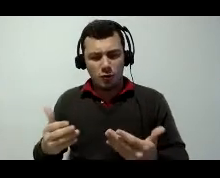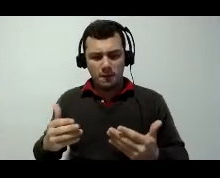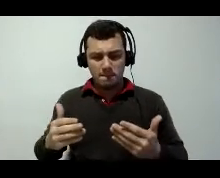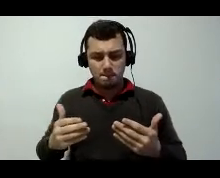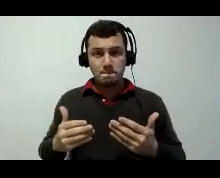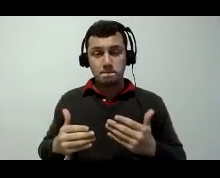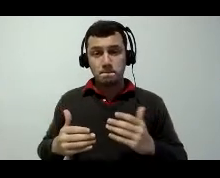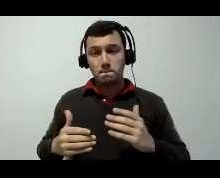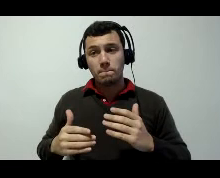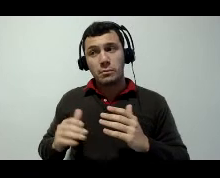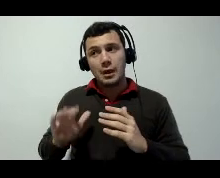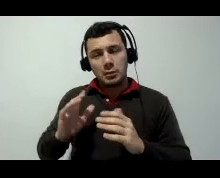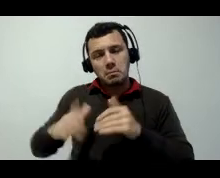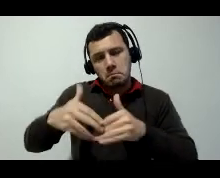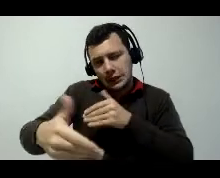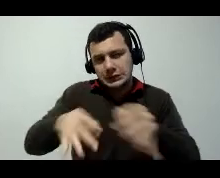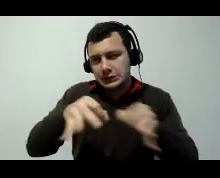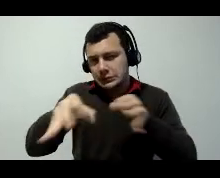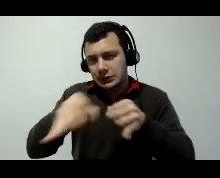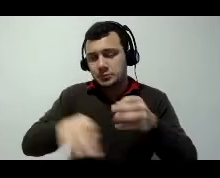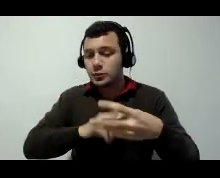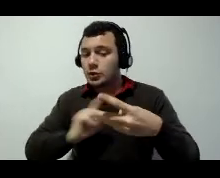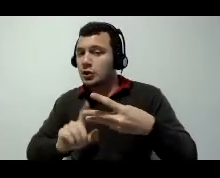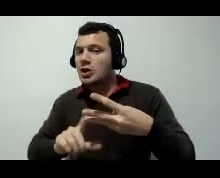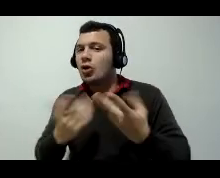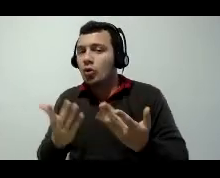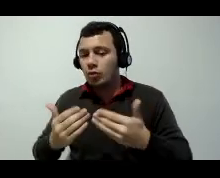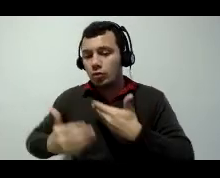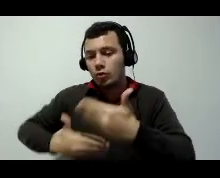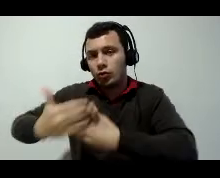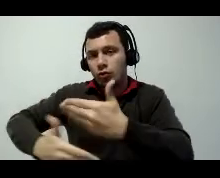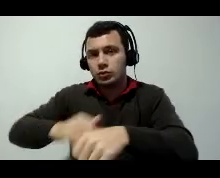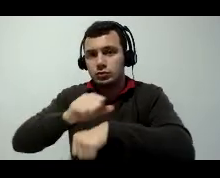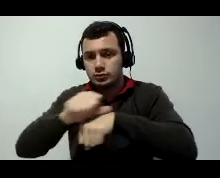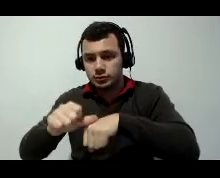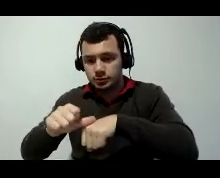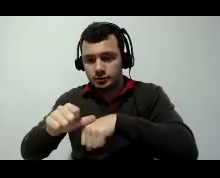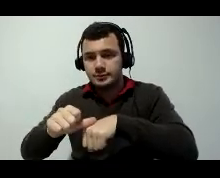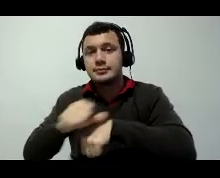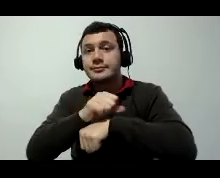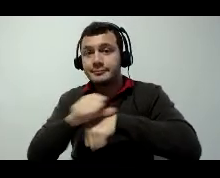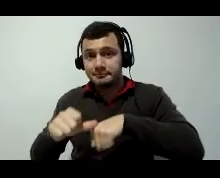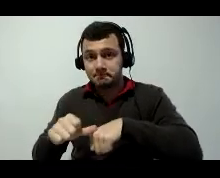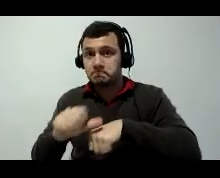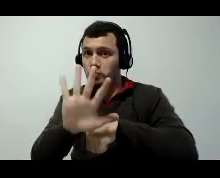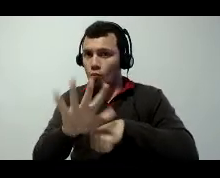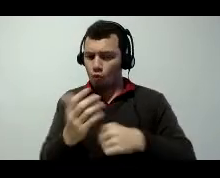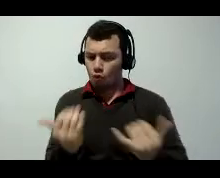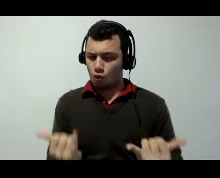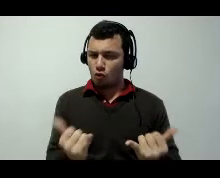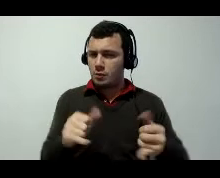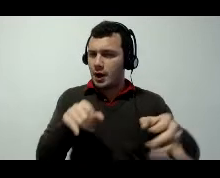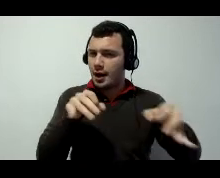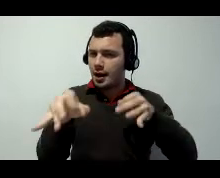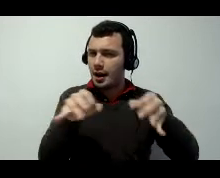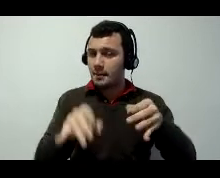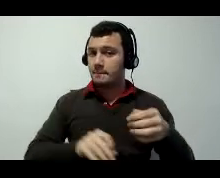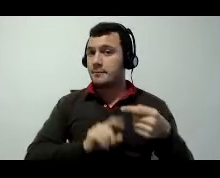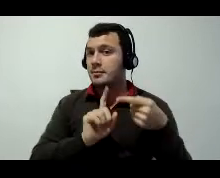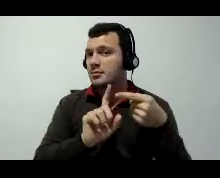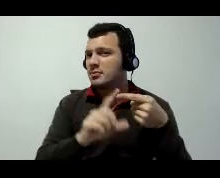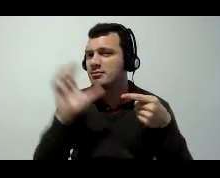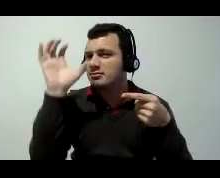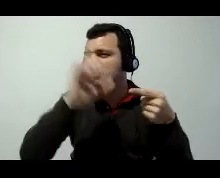en donde hay procedimientos quirúrgicos. Entonces miren que el ejercicio que deberíamos ir haciendo en la tarde de hoy es primero